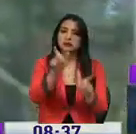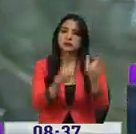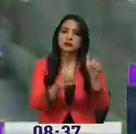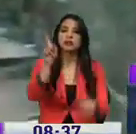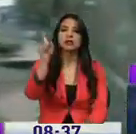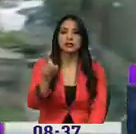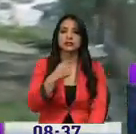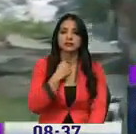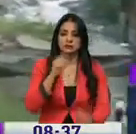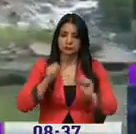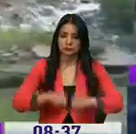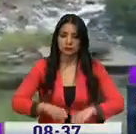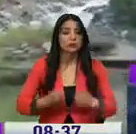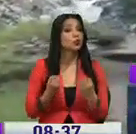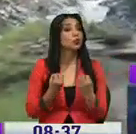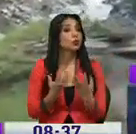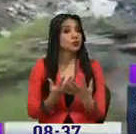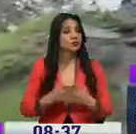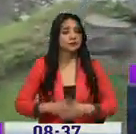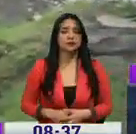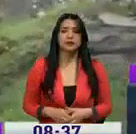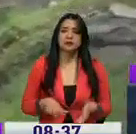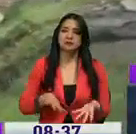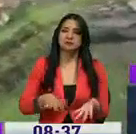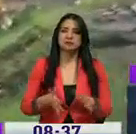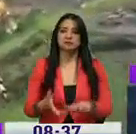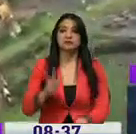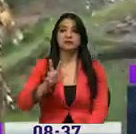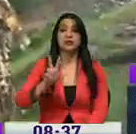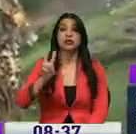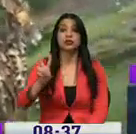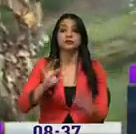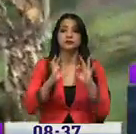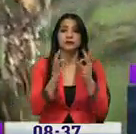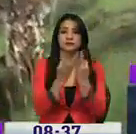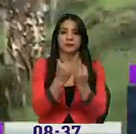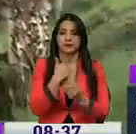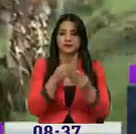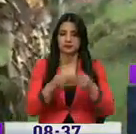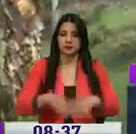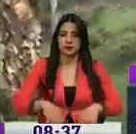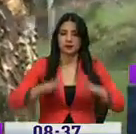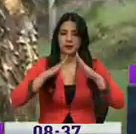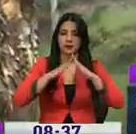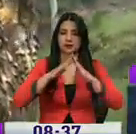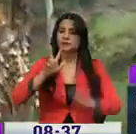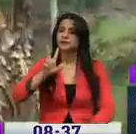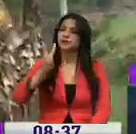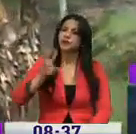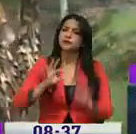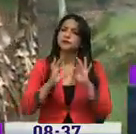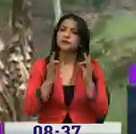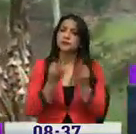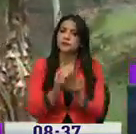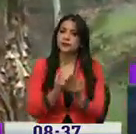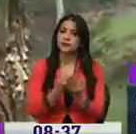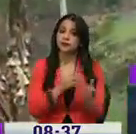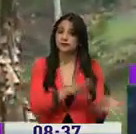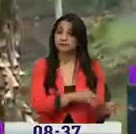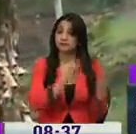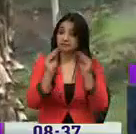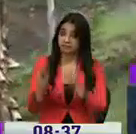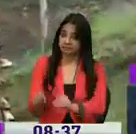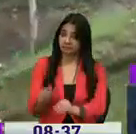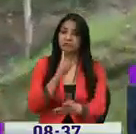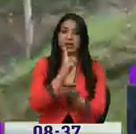personas afectadas. ¿Cuántas son? Más o menos son unas 32 familias. Ya, estas 32 familias tendrán que salir de este